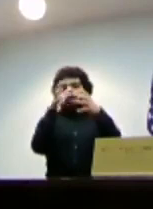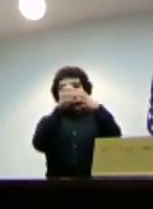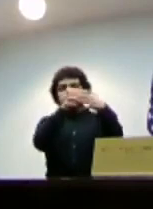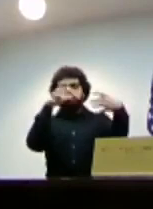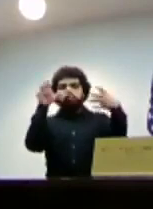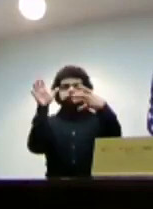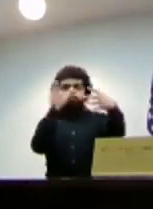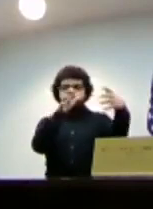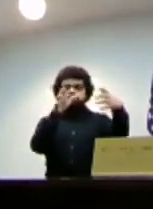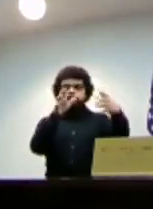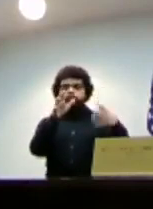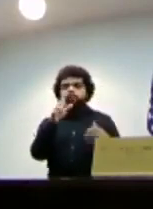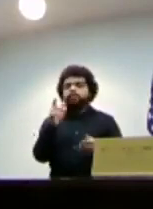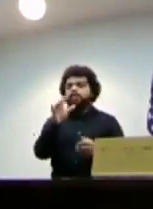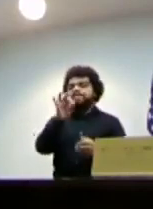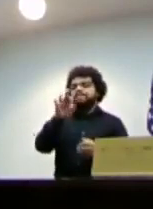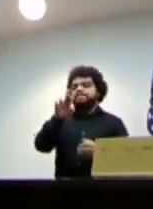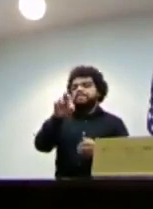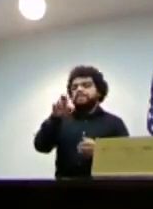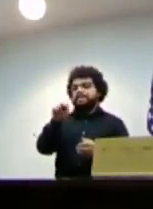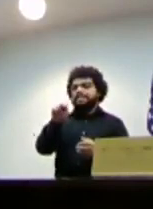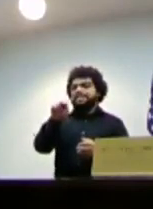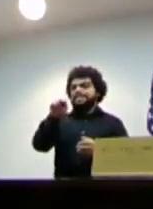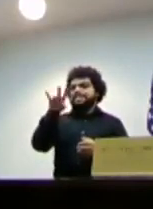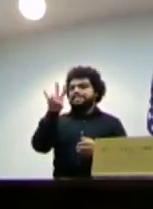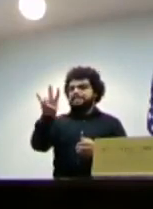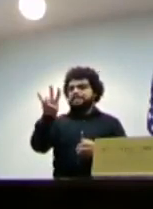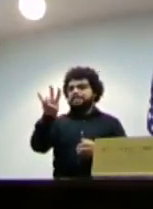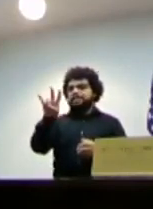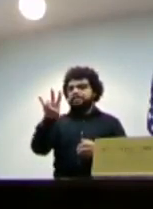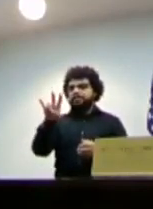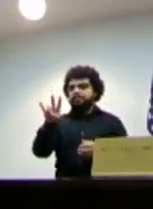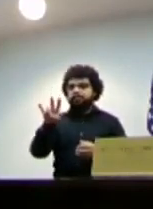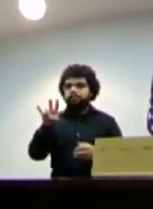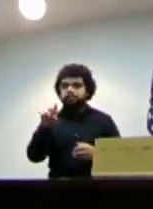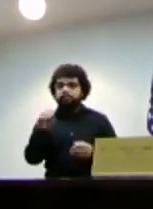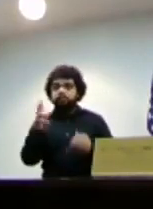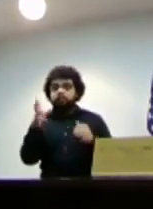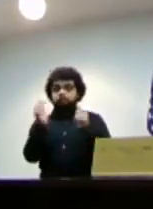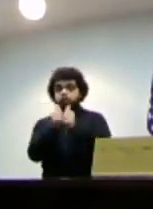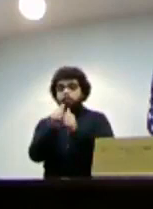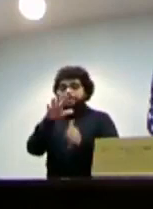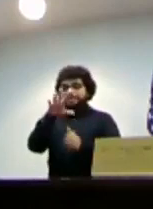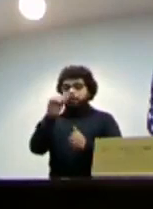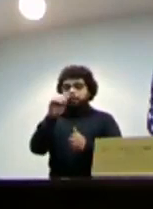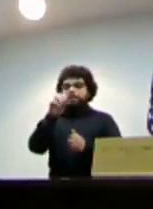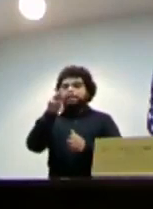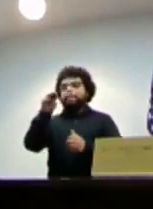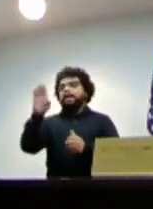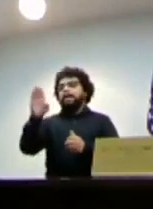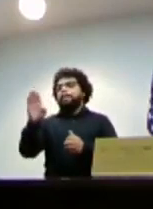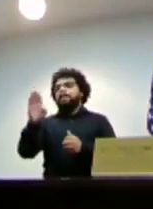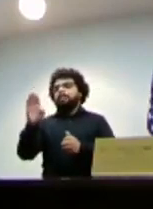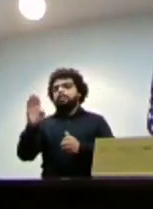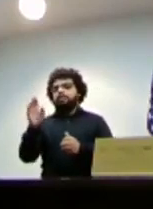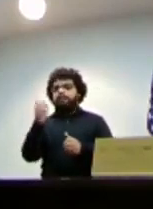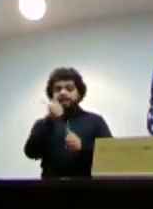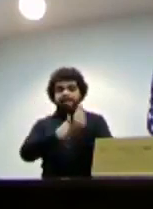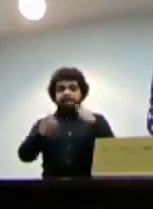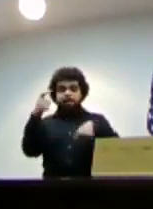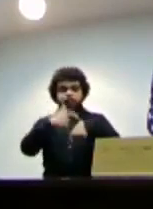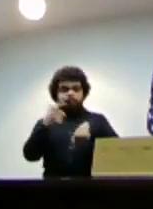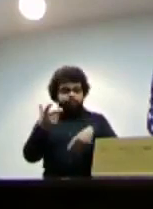General Electric, Frame 7, que con una capacidad generatriz de 50 megavatios cada uno, y tenemos dos